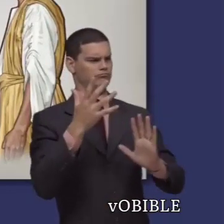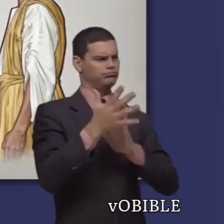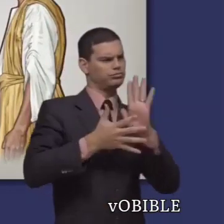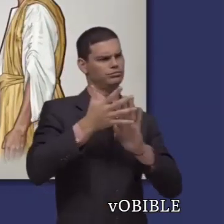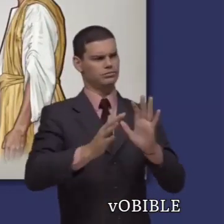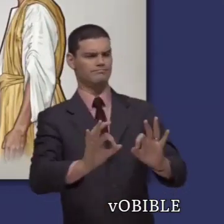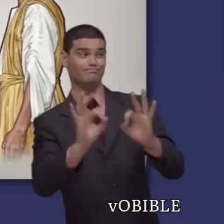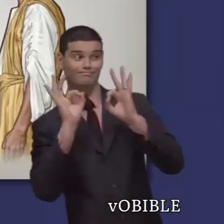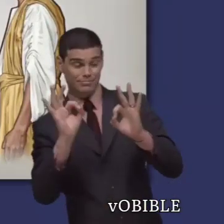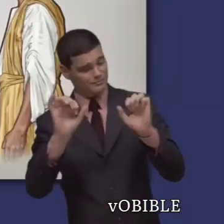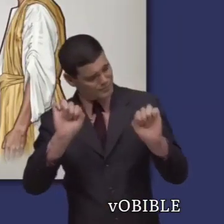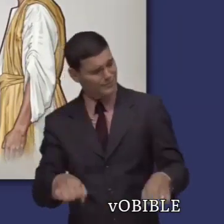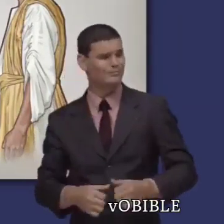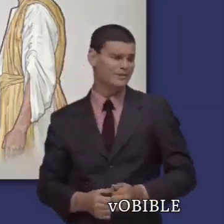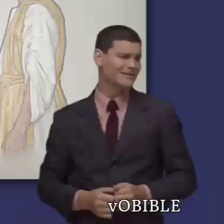cada persona.